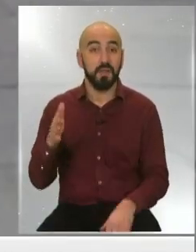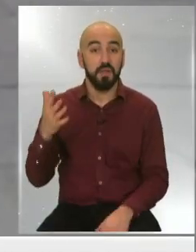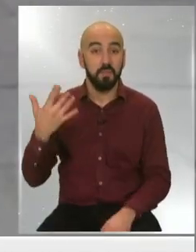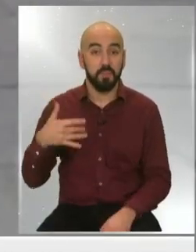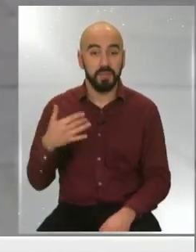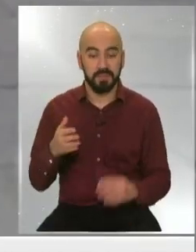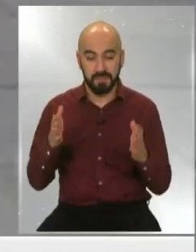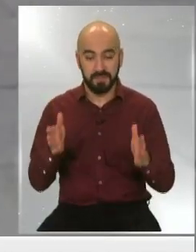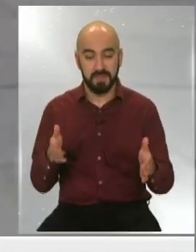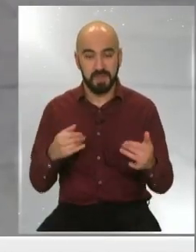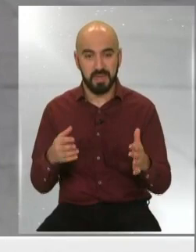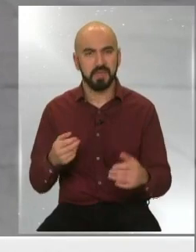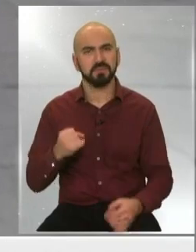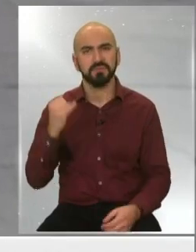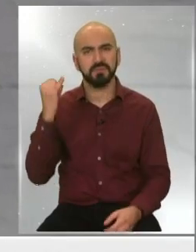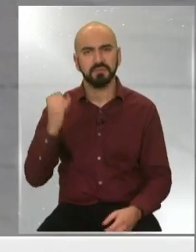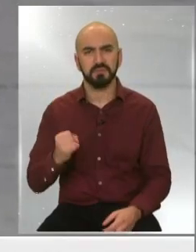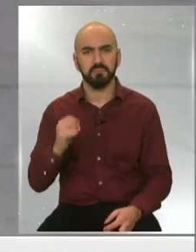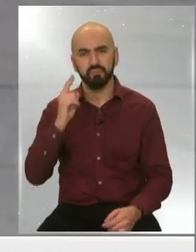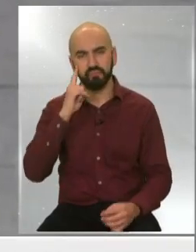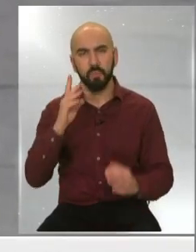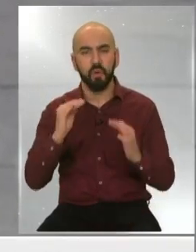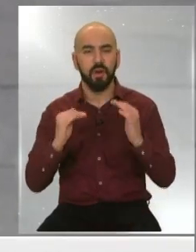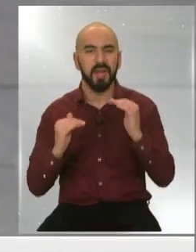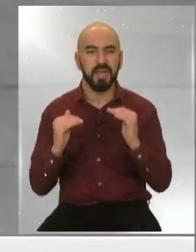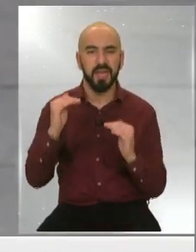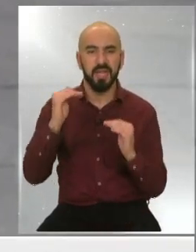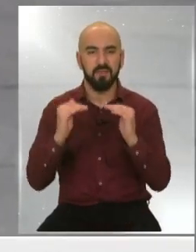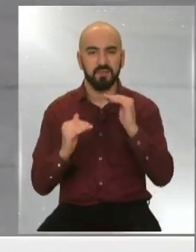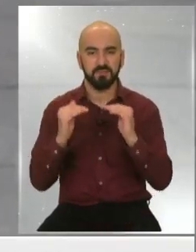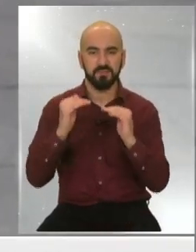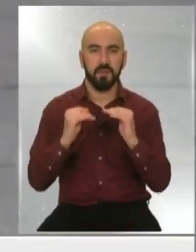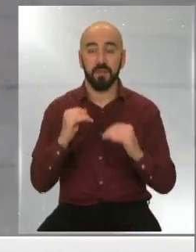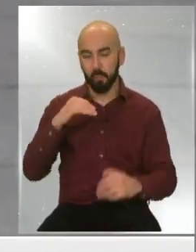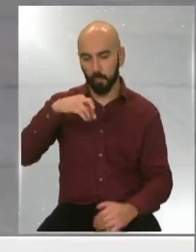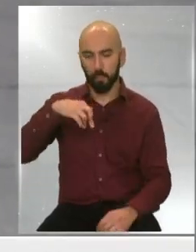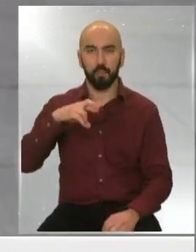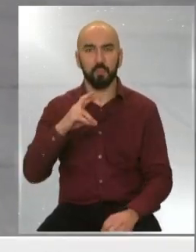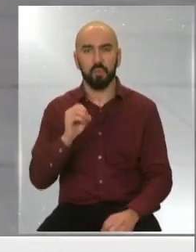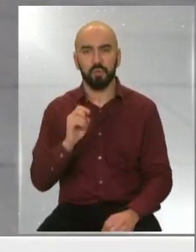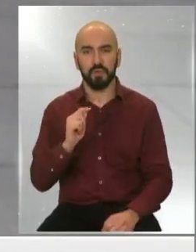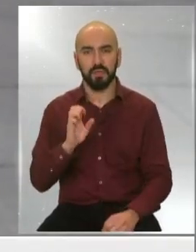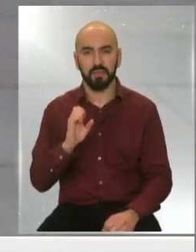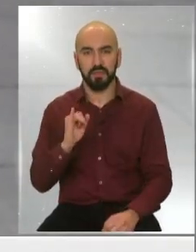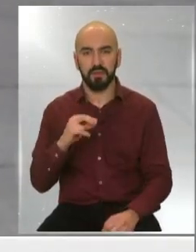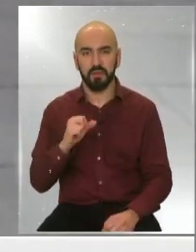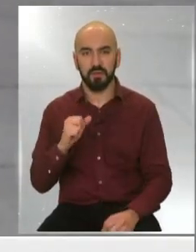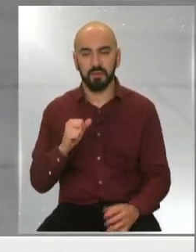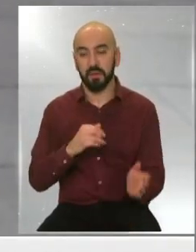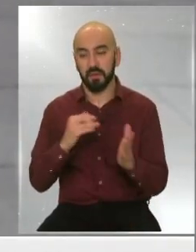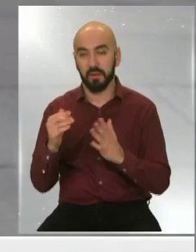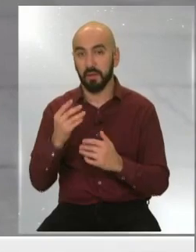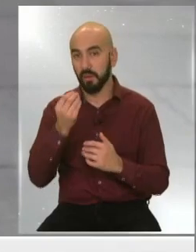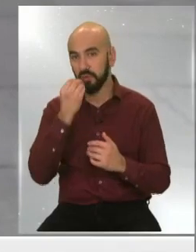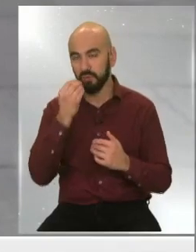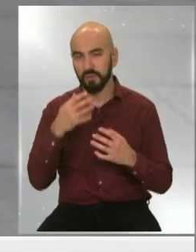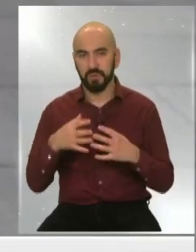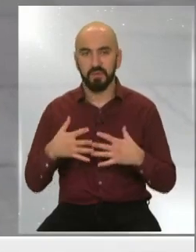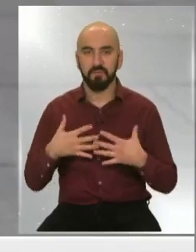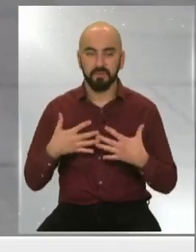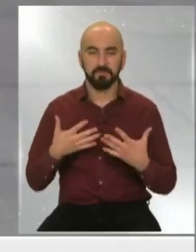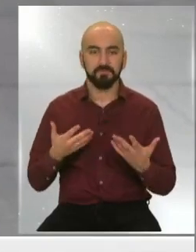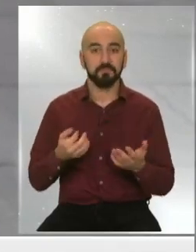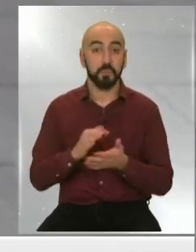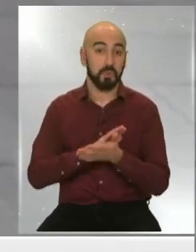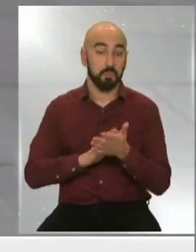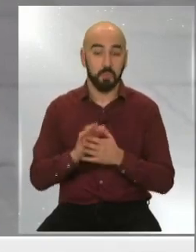cajas siempre van a mantener la equivalencia proteica y nutritiva. Puede que un producto se acabe, claro, nosotros,